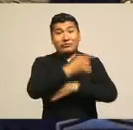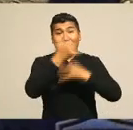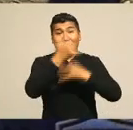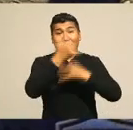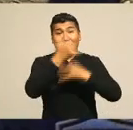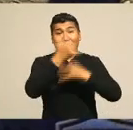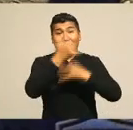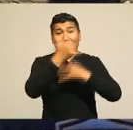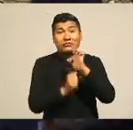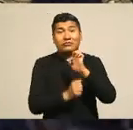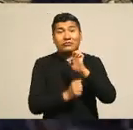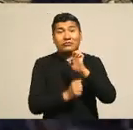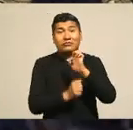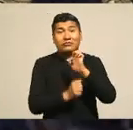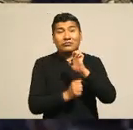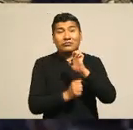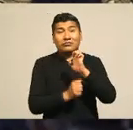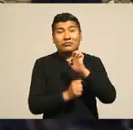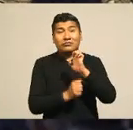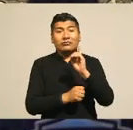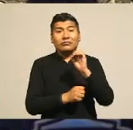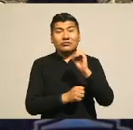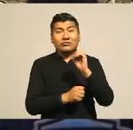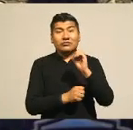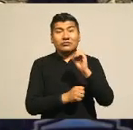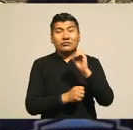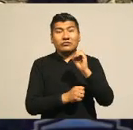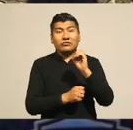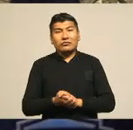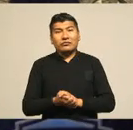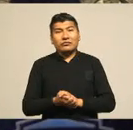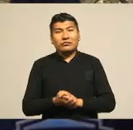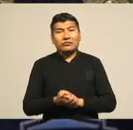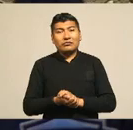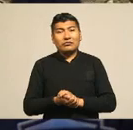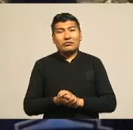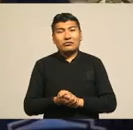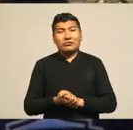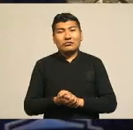Monseñor Edmundo Bastoflor, arzobispo de la Arquidiócesis de La Paz.